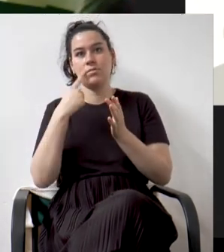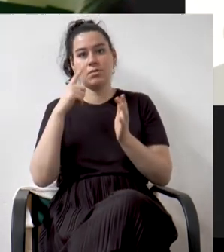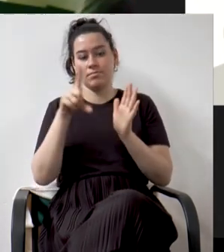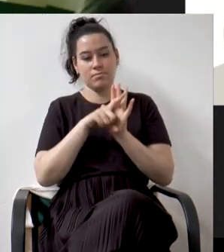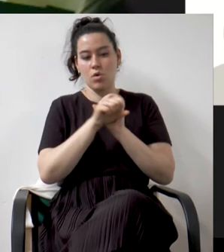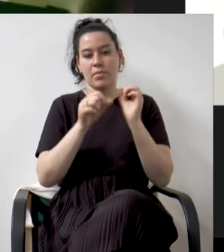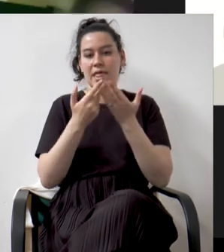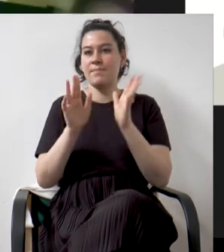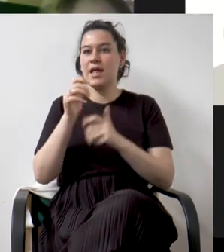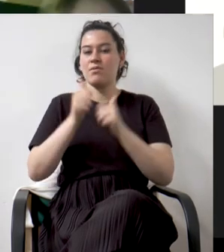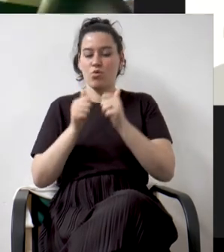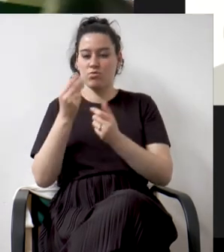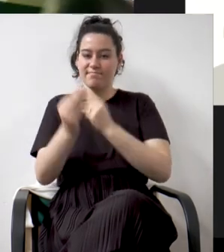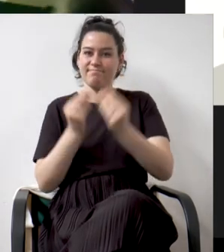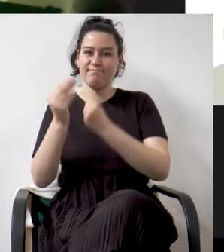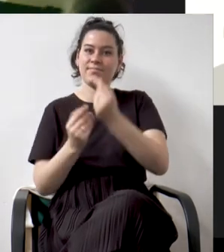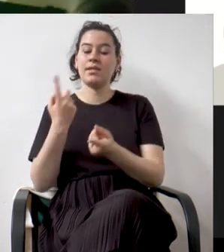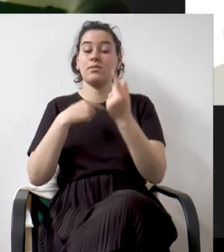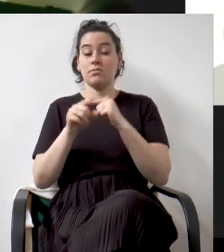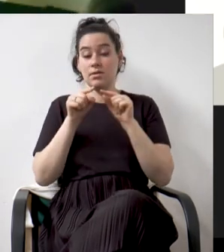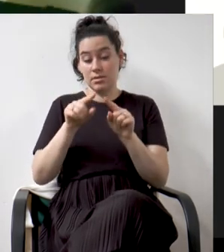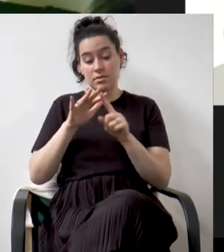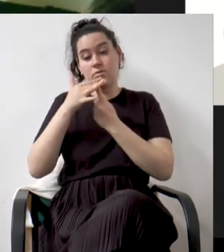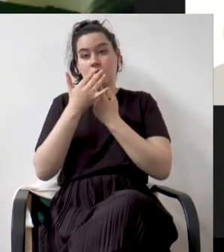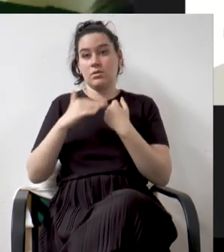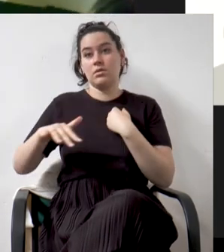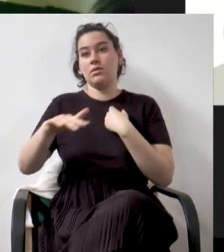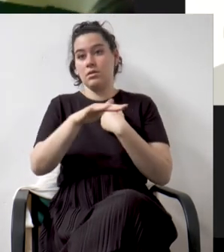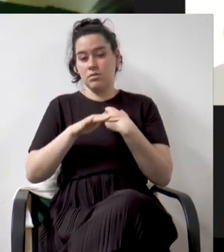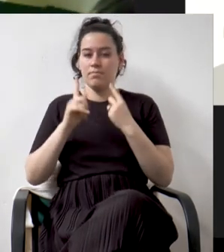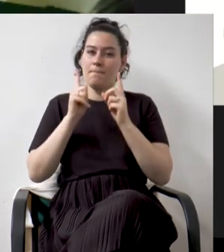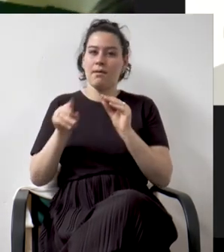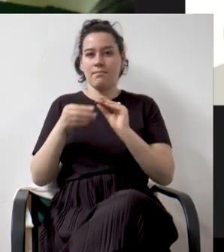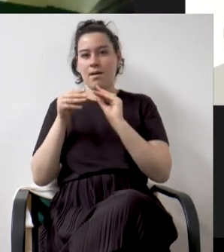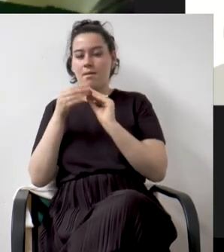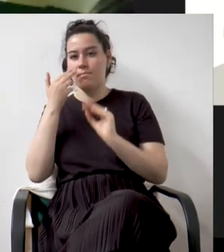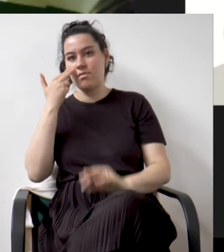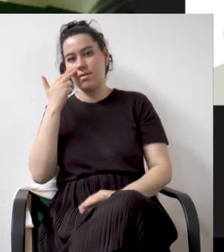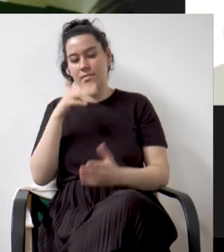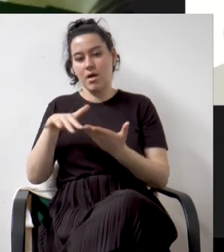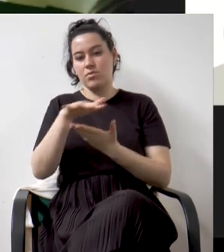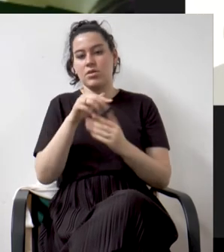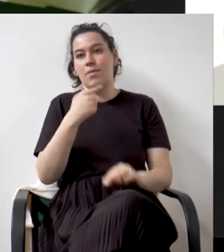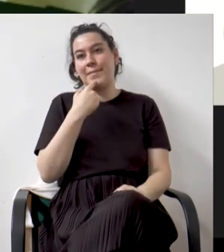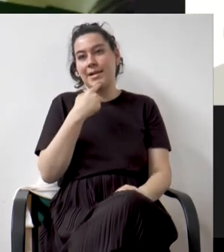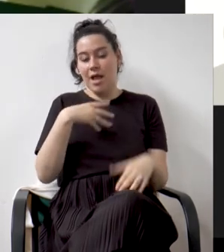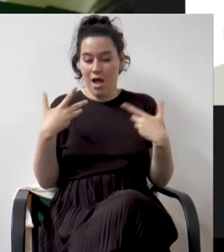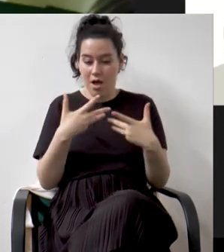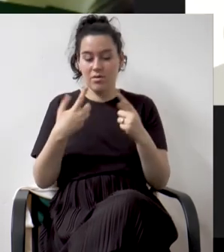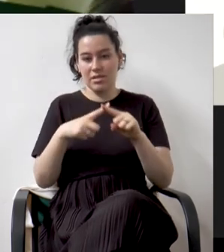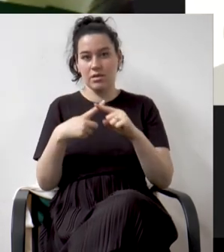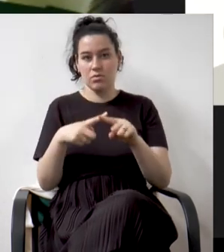migrar. ¿Sí? Entonces, en ese contexto y otros contextos políticos que estamos